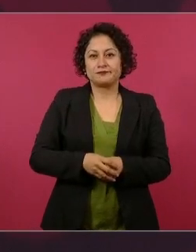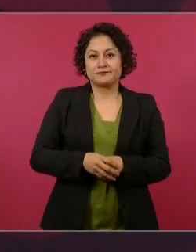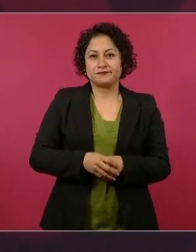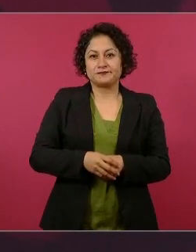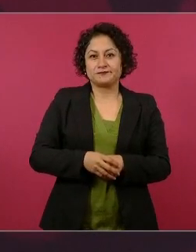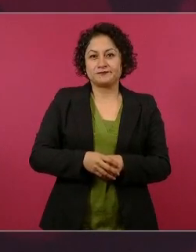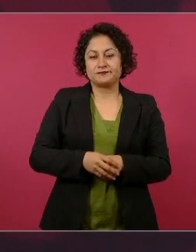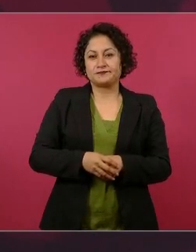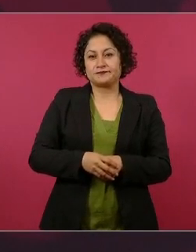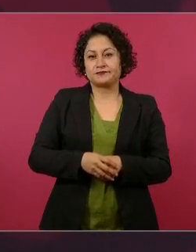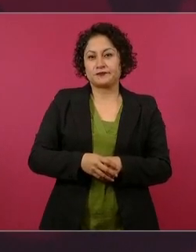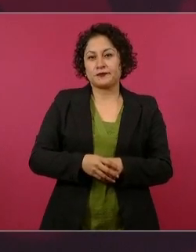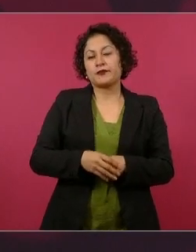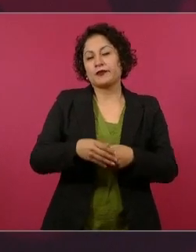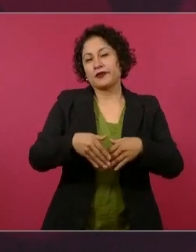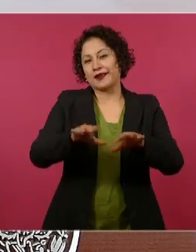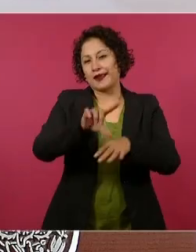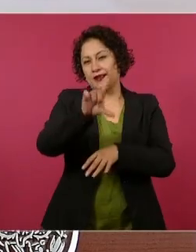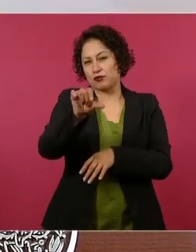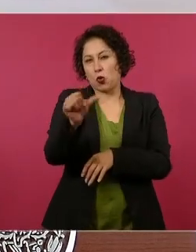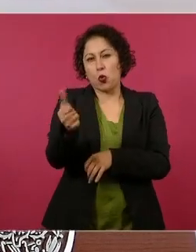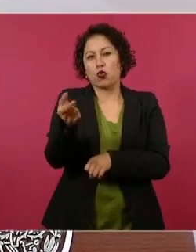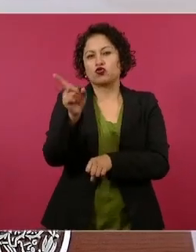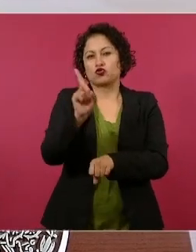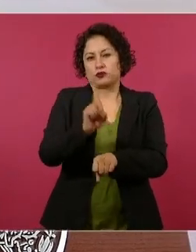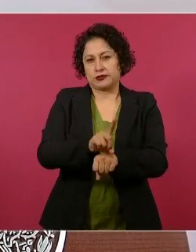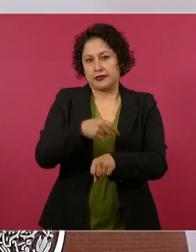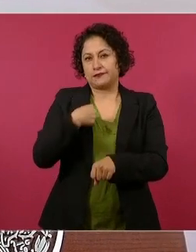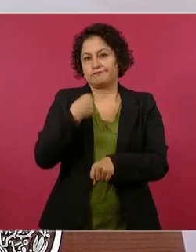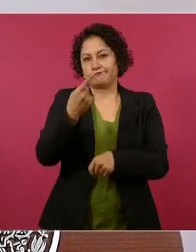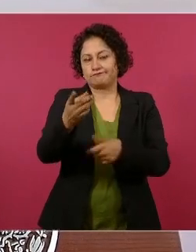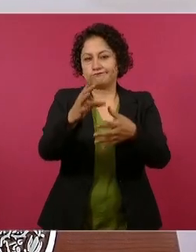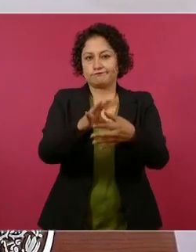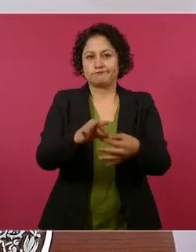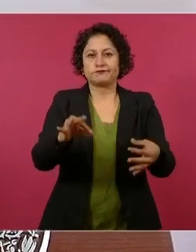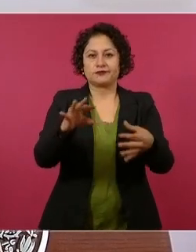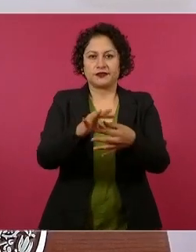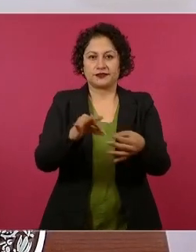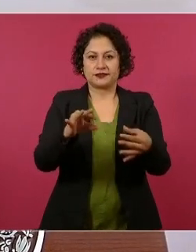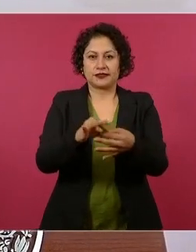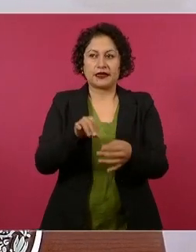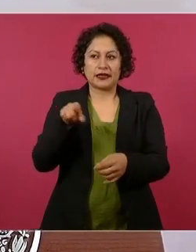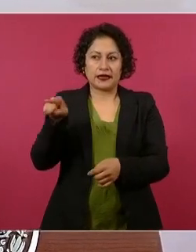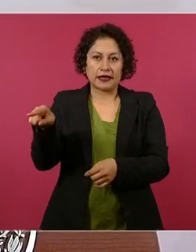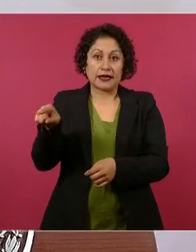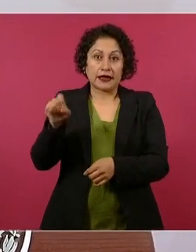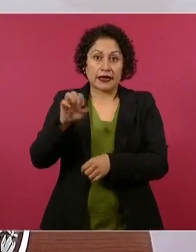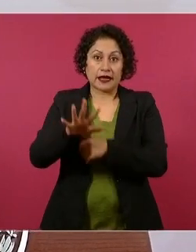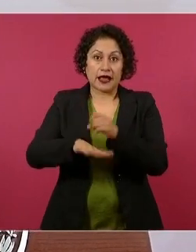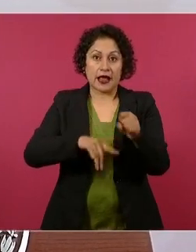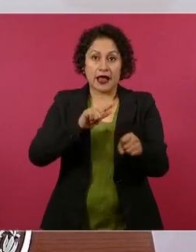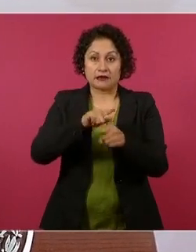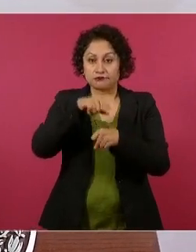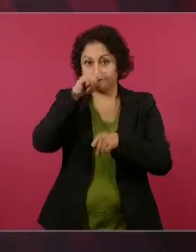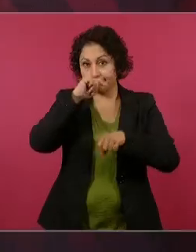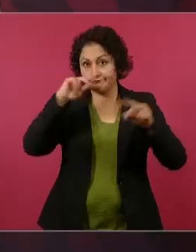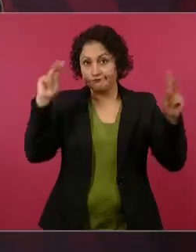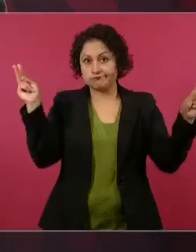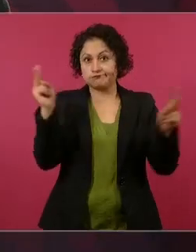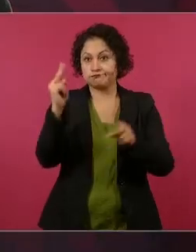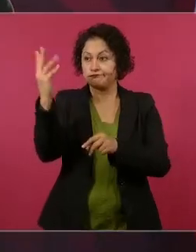Y un día les voy a contar de qué, cómo antes se alimentaban las guacamayas, de